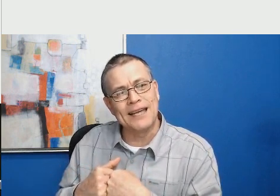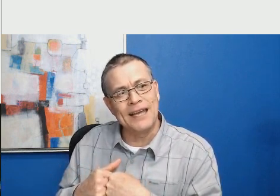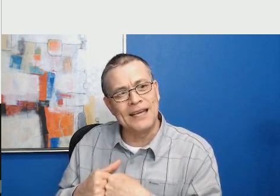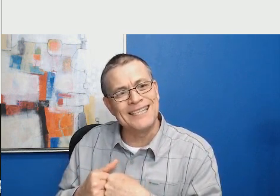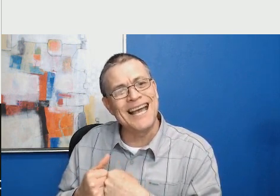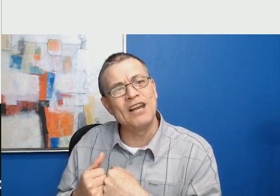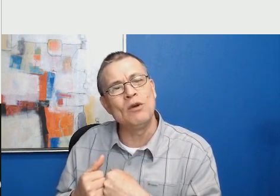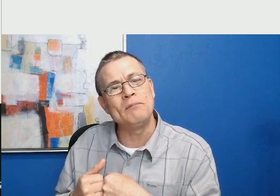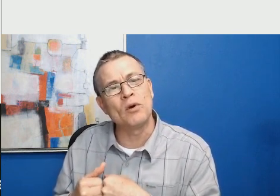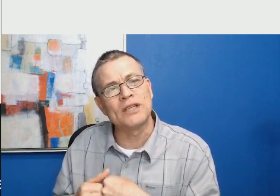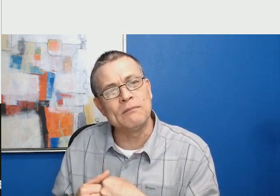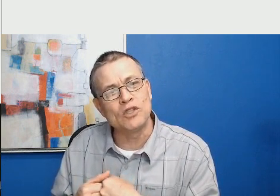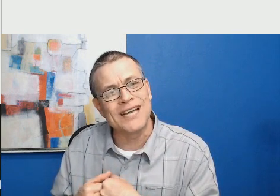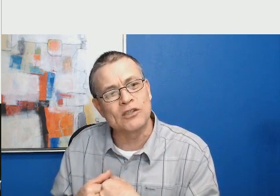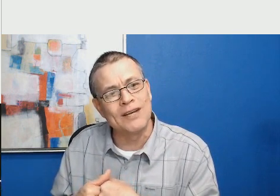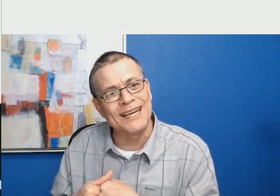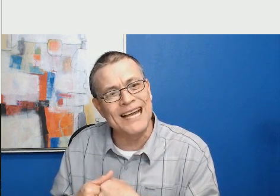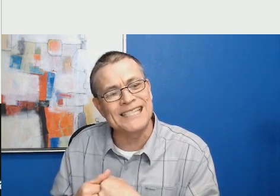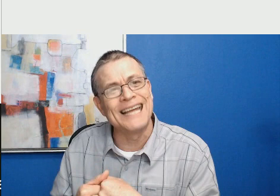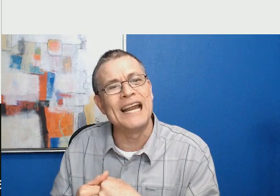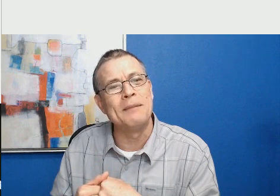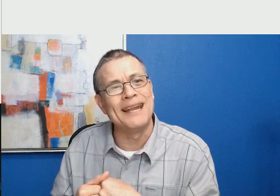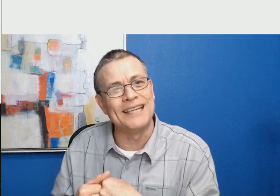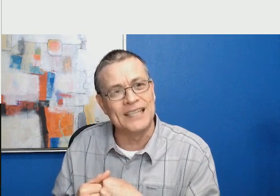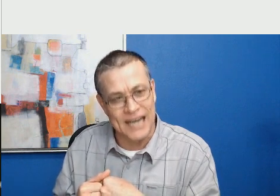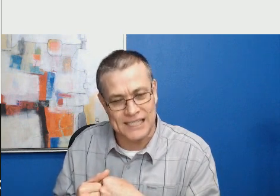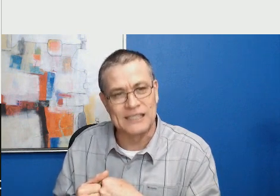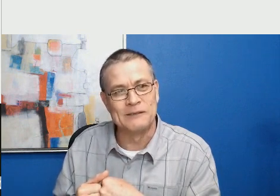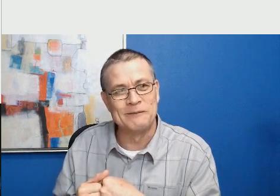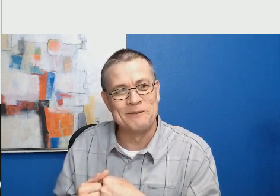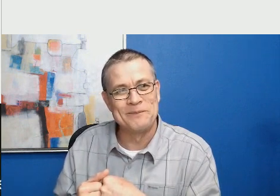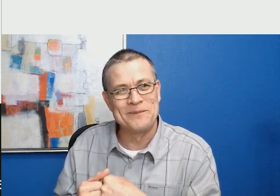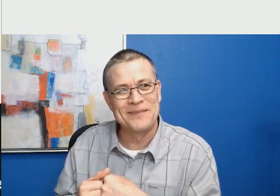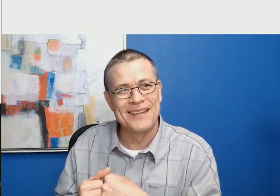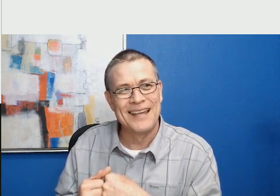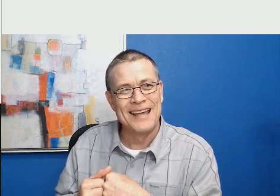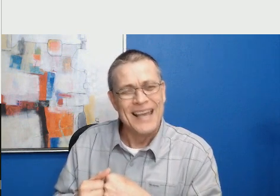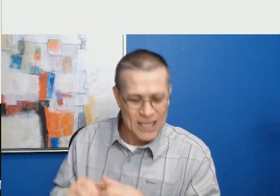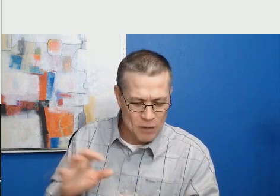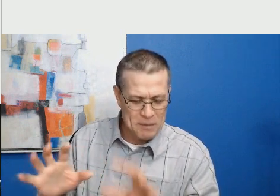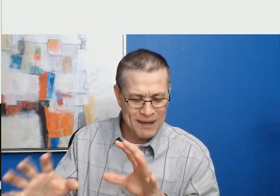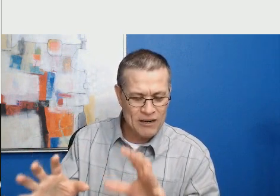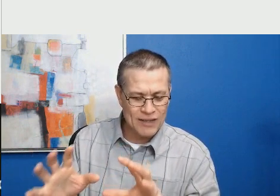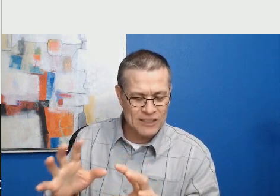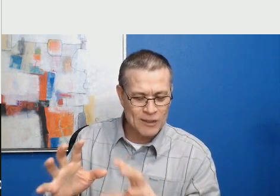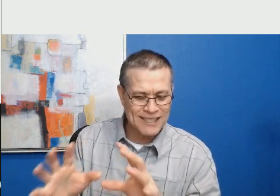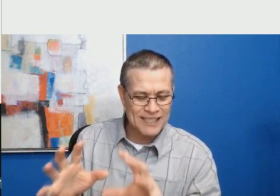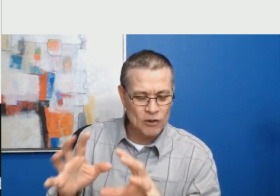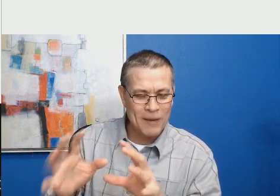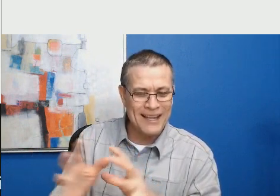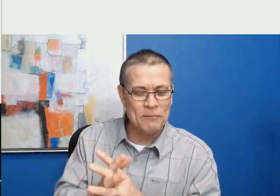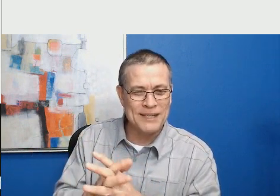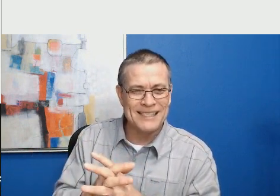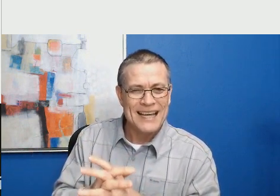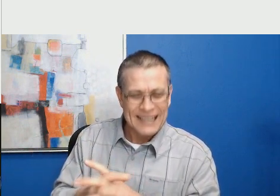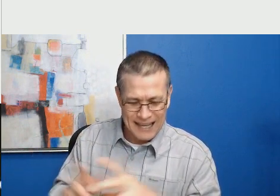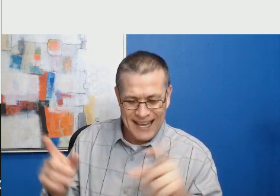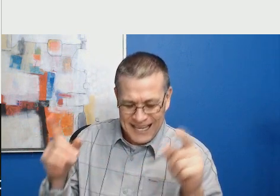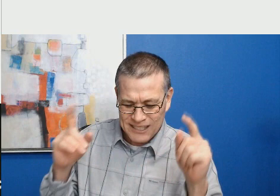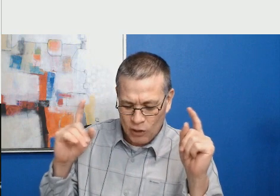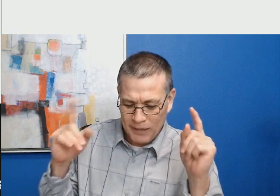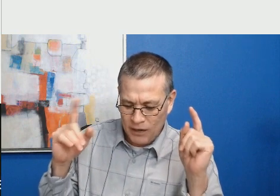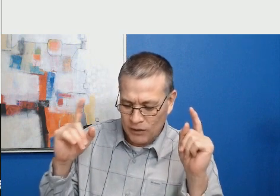para que ya no importemos gasolinas en el 23 y yo me imagino que esto que está siendo baile pues